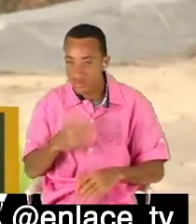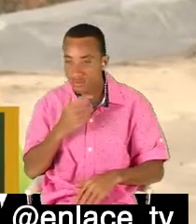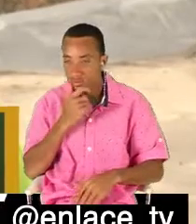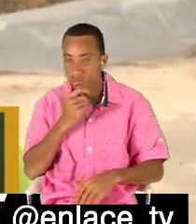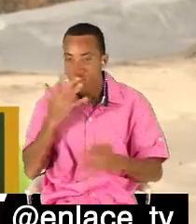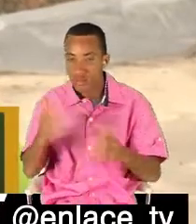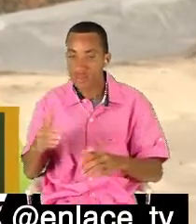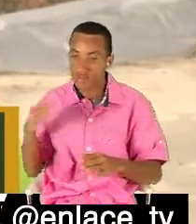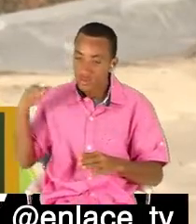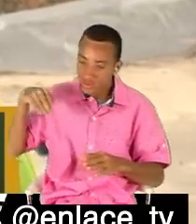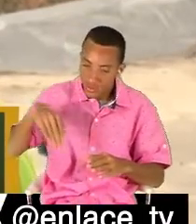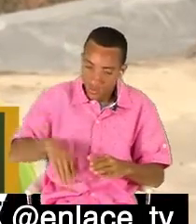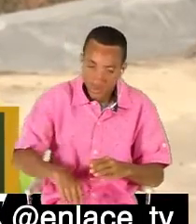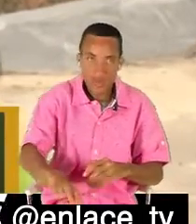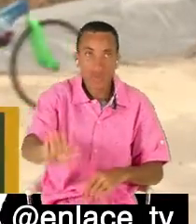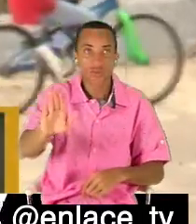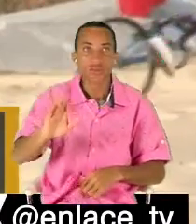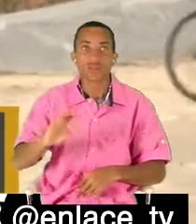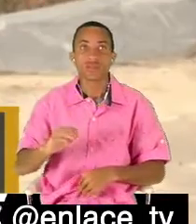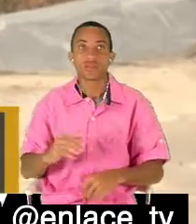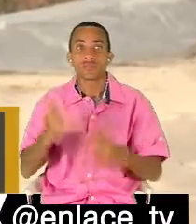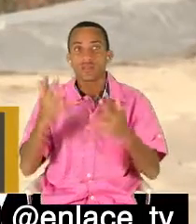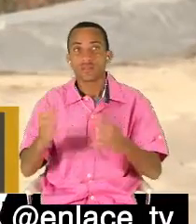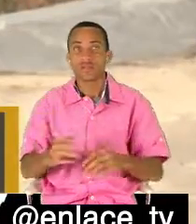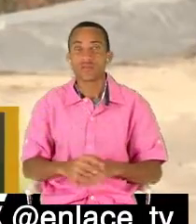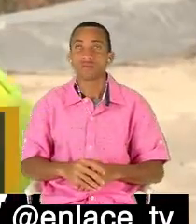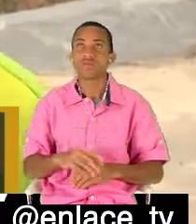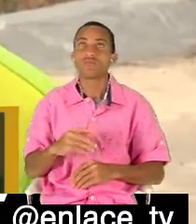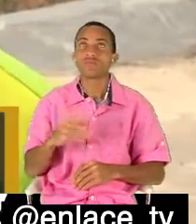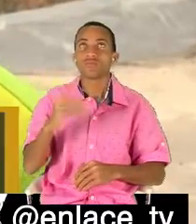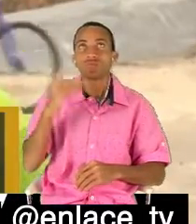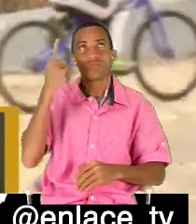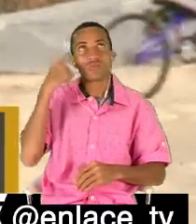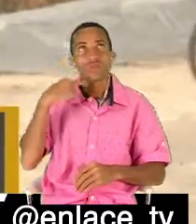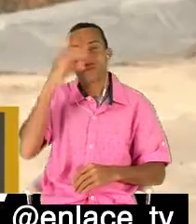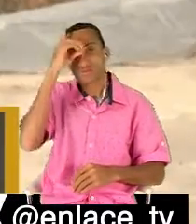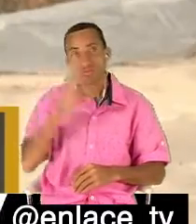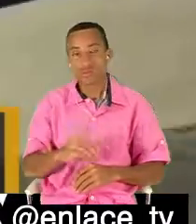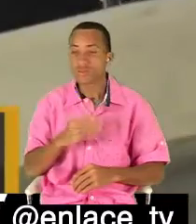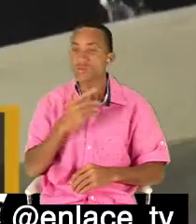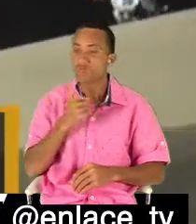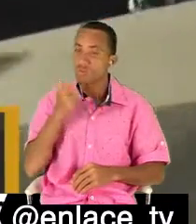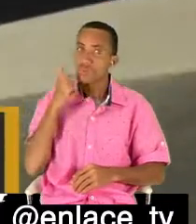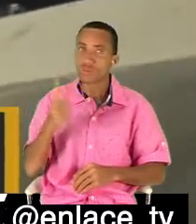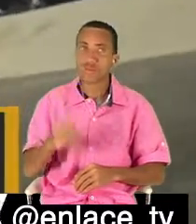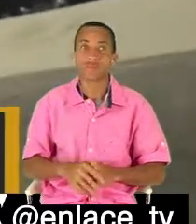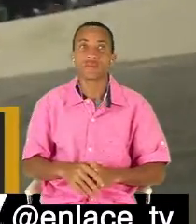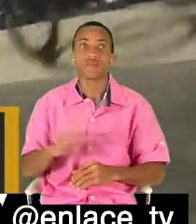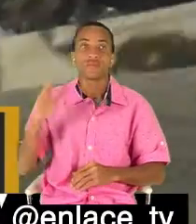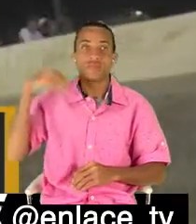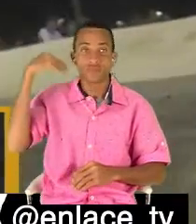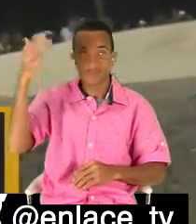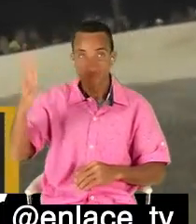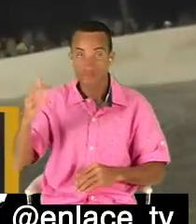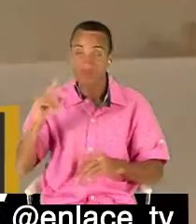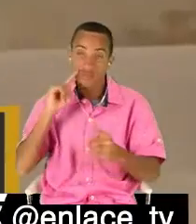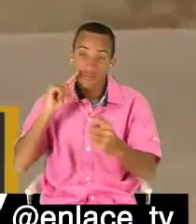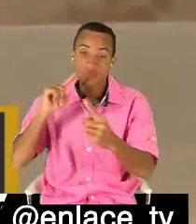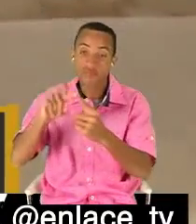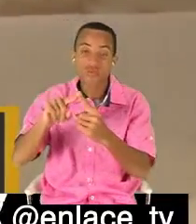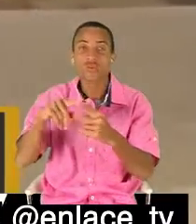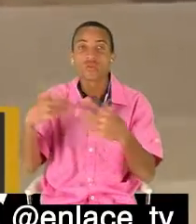lanzarse de arriba. Y pues un día decidimos traerla y le fue muy bien. La próxima meta de la familia Campo Alemán